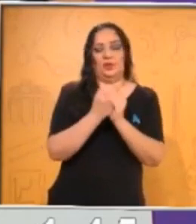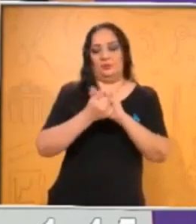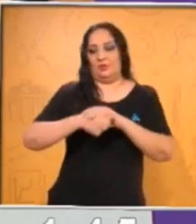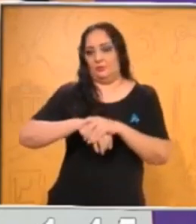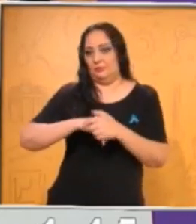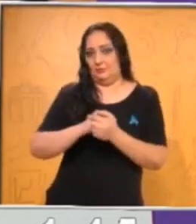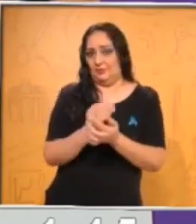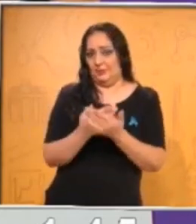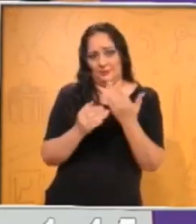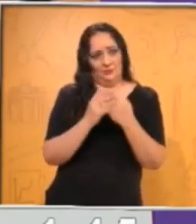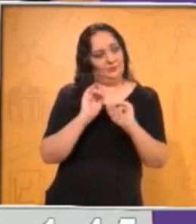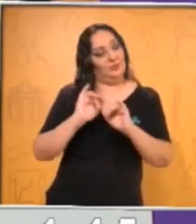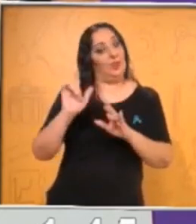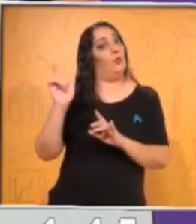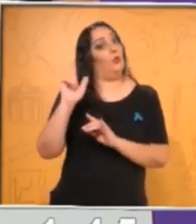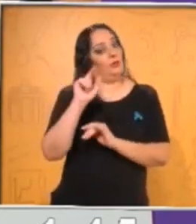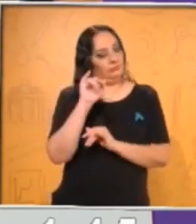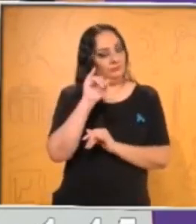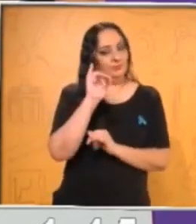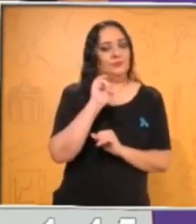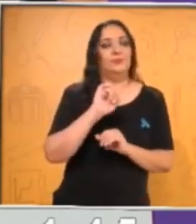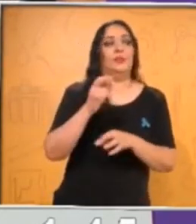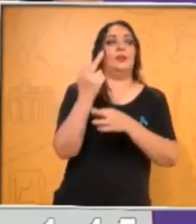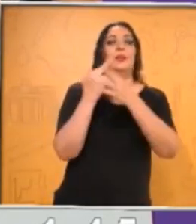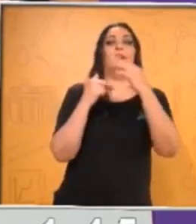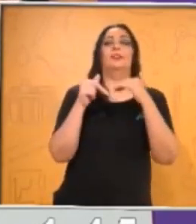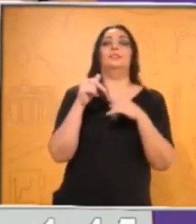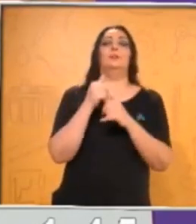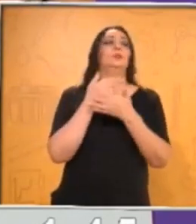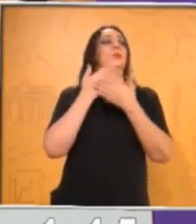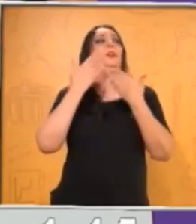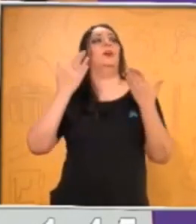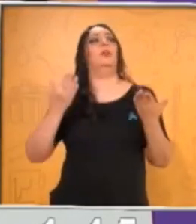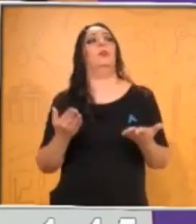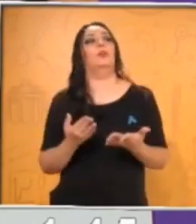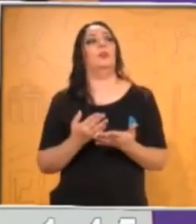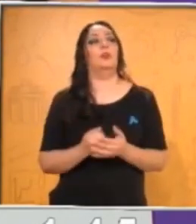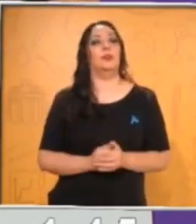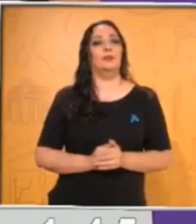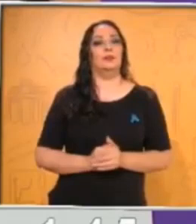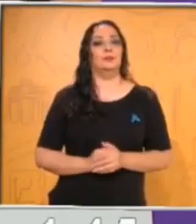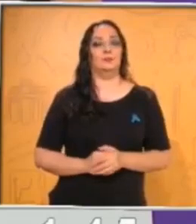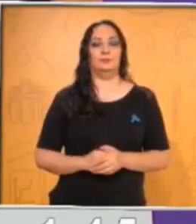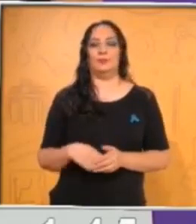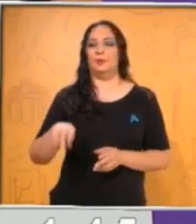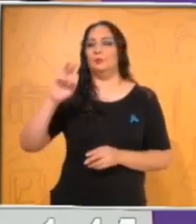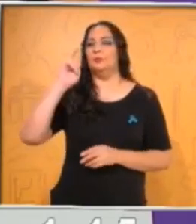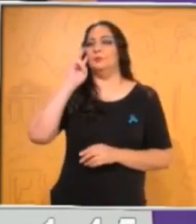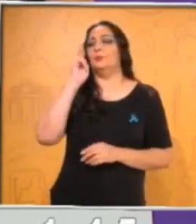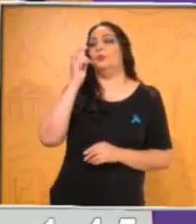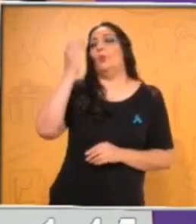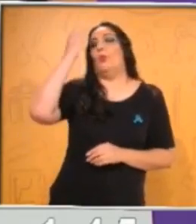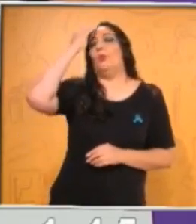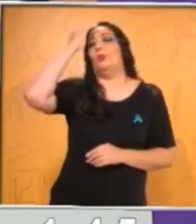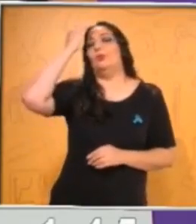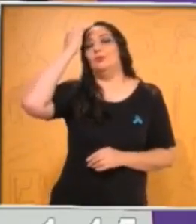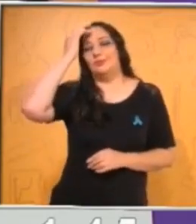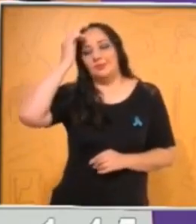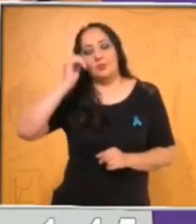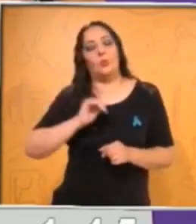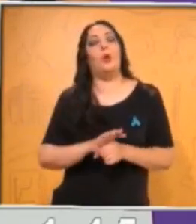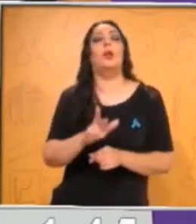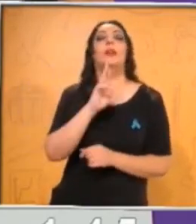manos y demás? Espero que sí. Estamos de regreso y vamos a conocer, ahora sí,